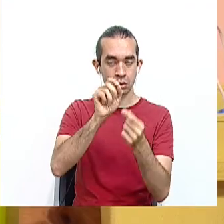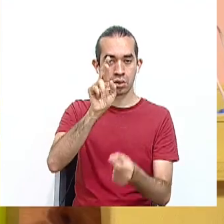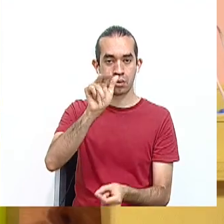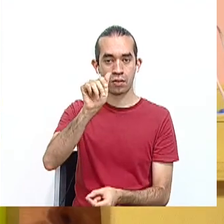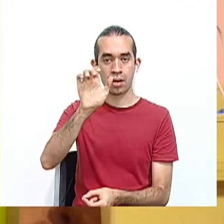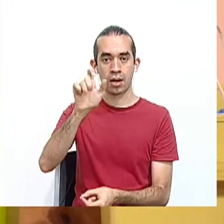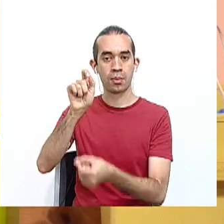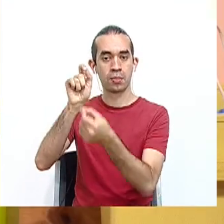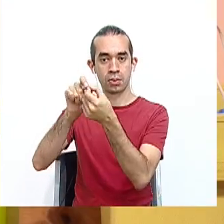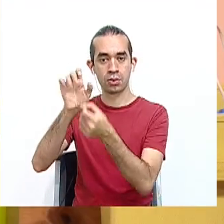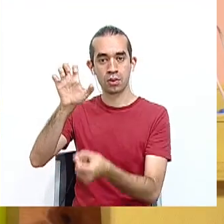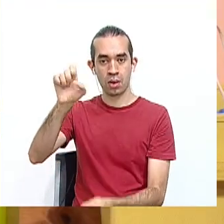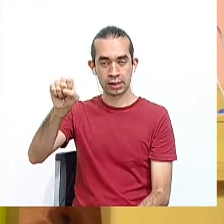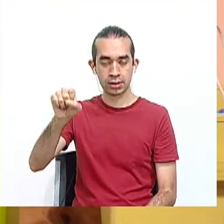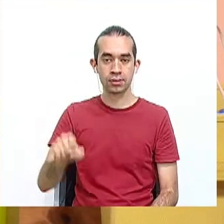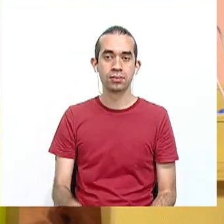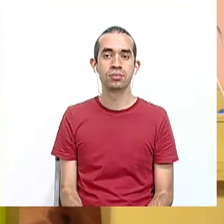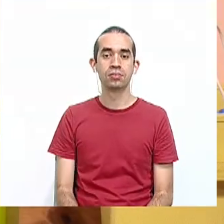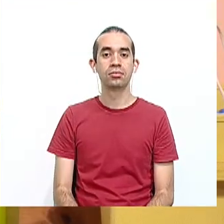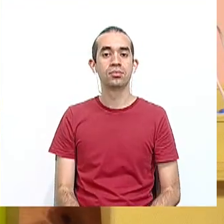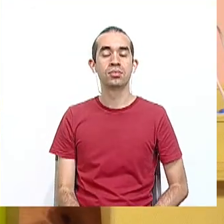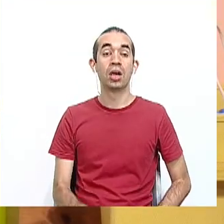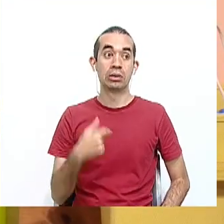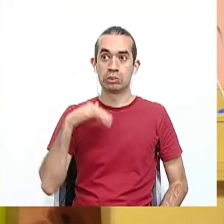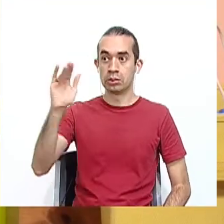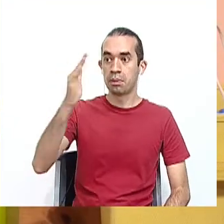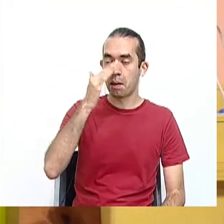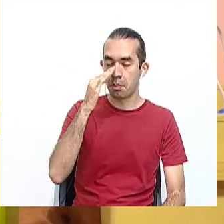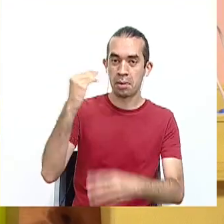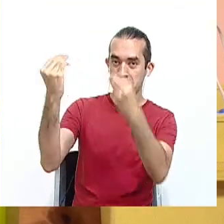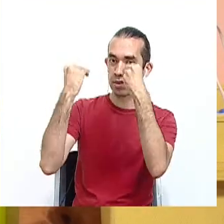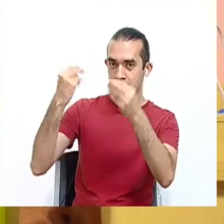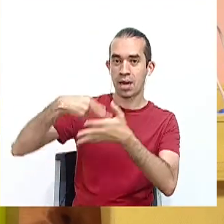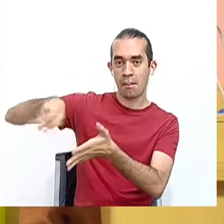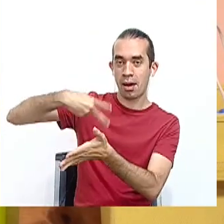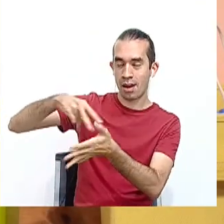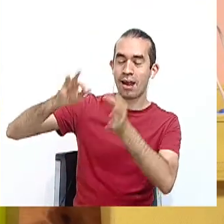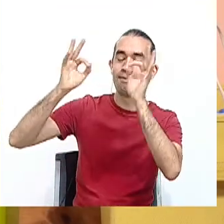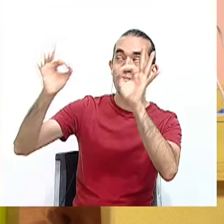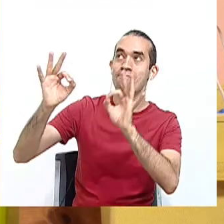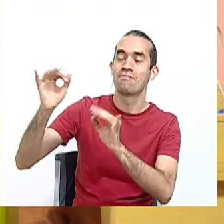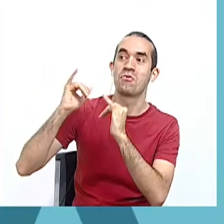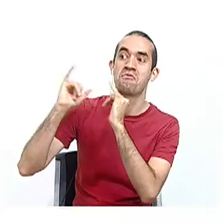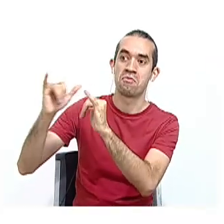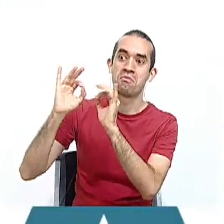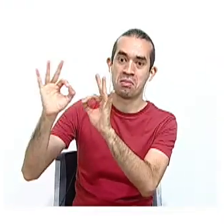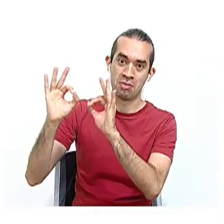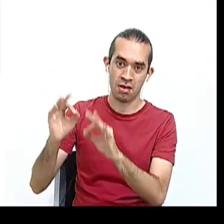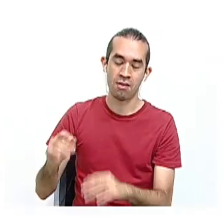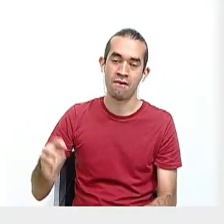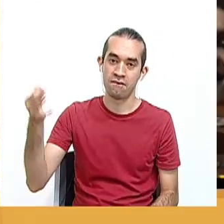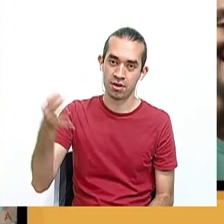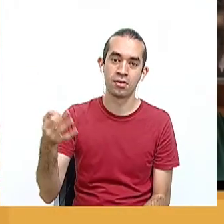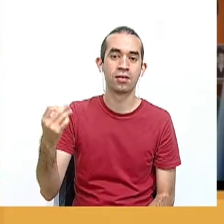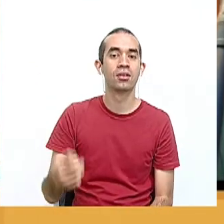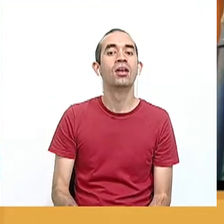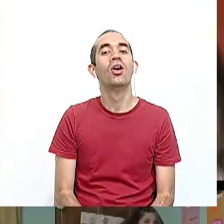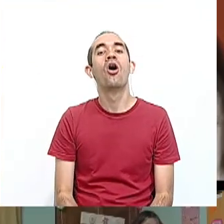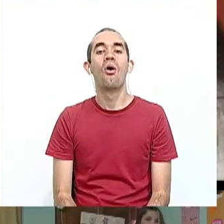www.rae.es. Ay, yo le voy a decir a mi mamá que me enseñe a bailar tan bien como ella. Fijo.